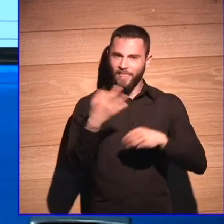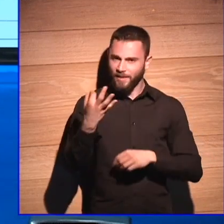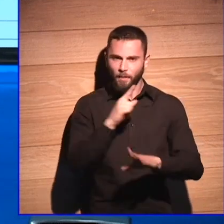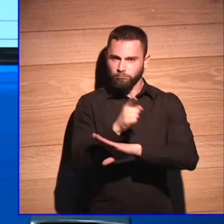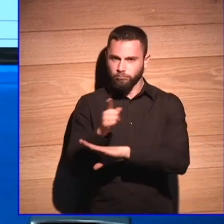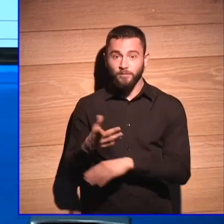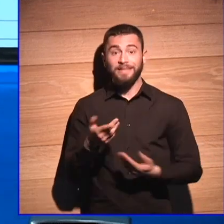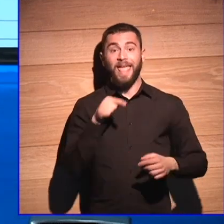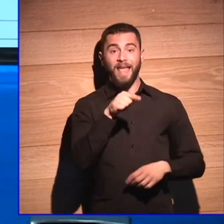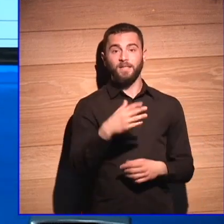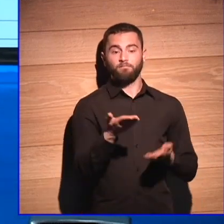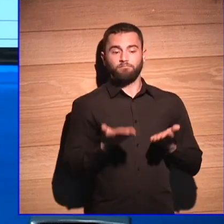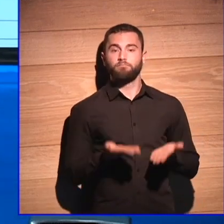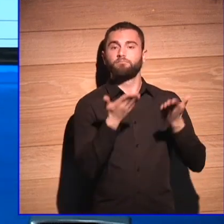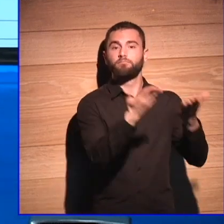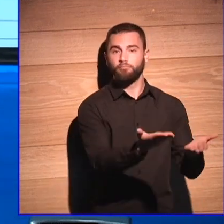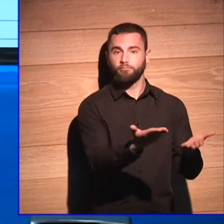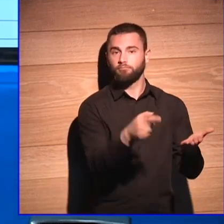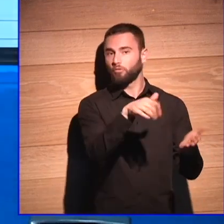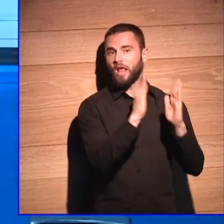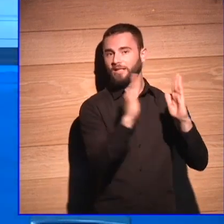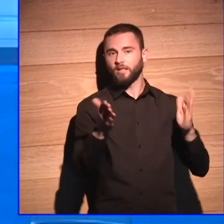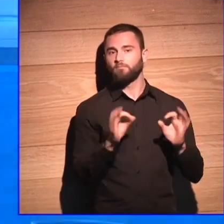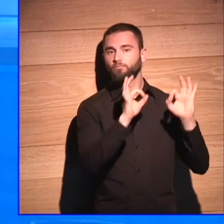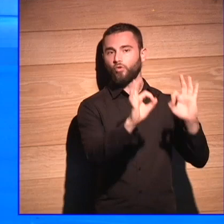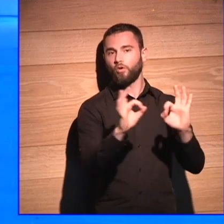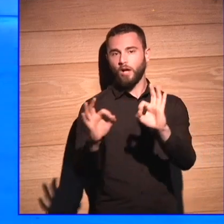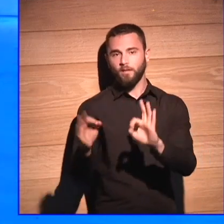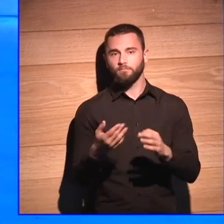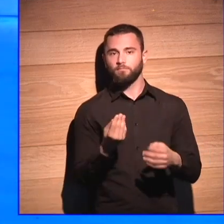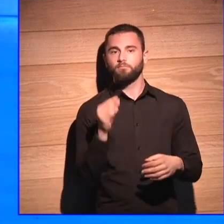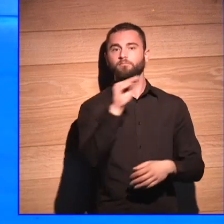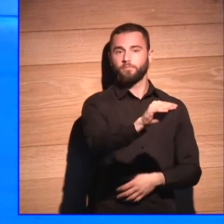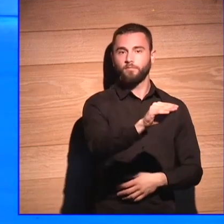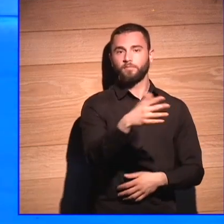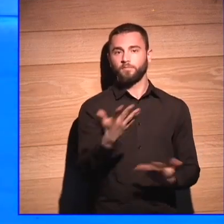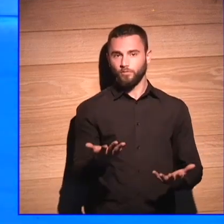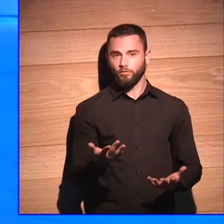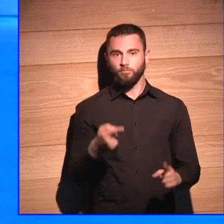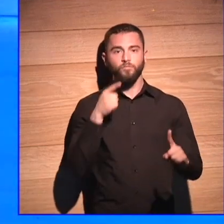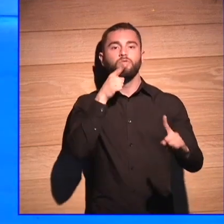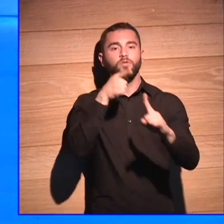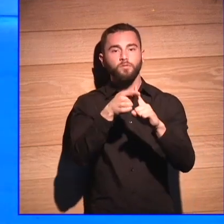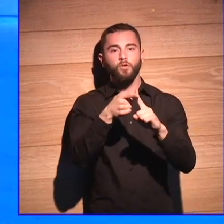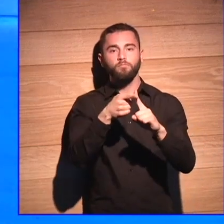es coger este bulto y llevarlo pues, a una estantería. Entonces, persevera en su tarea.